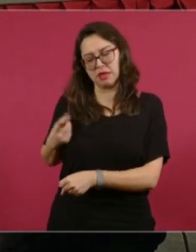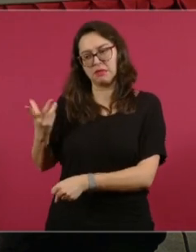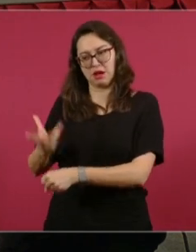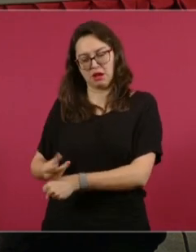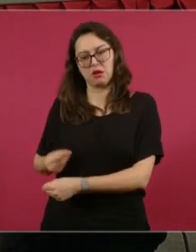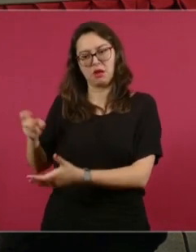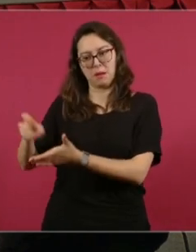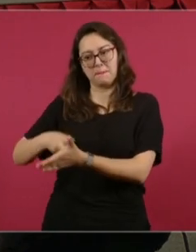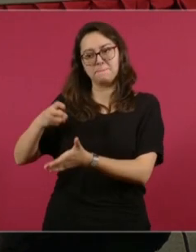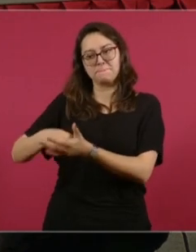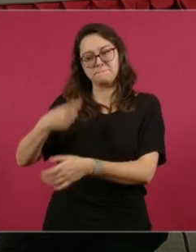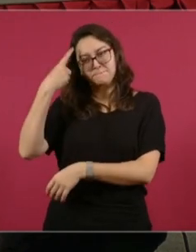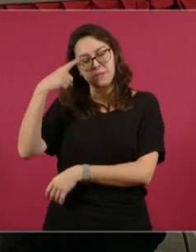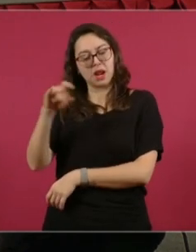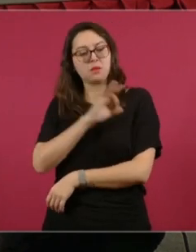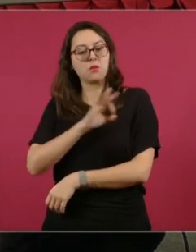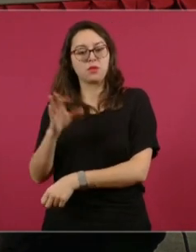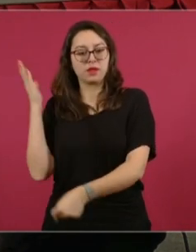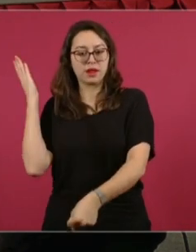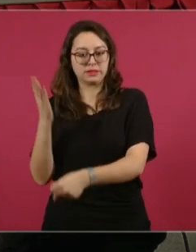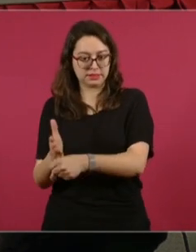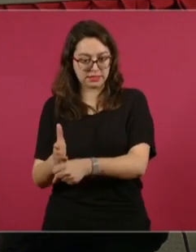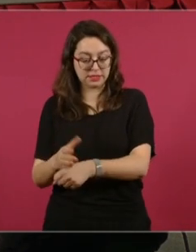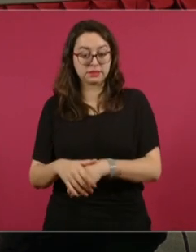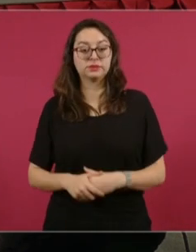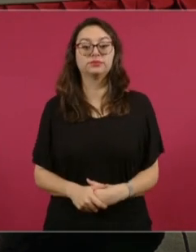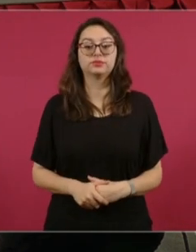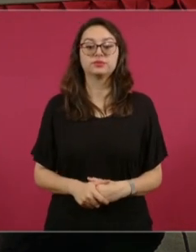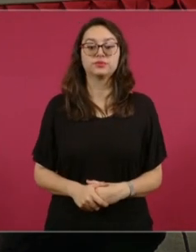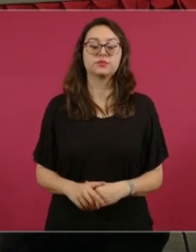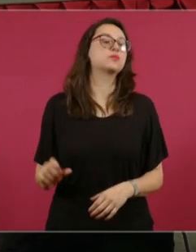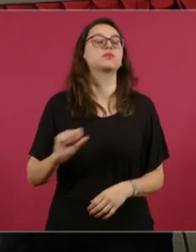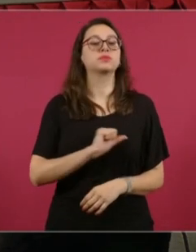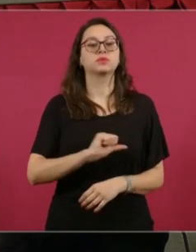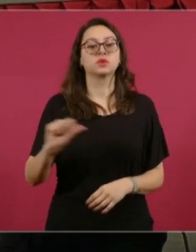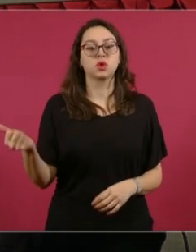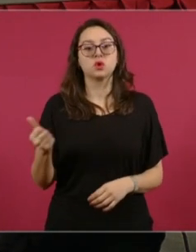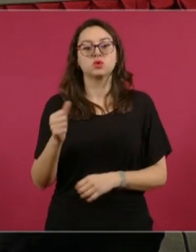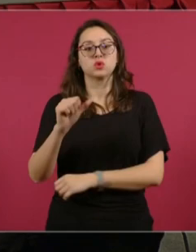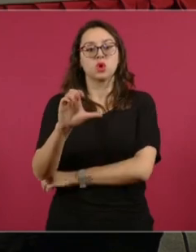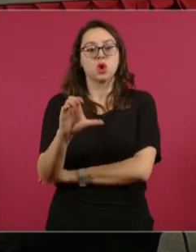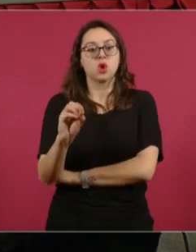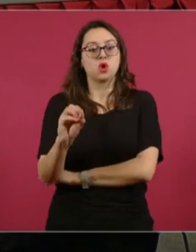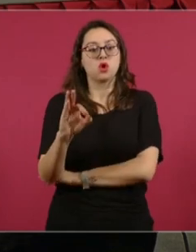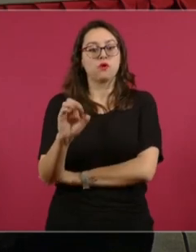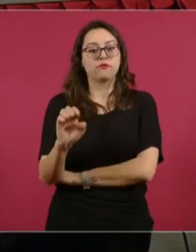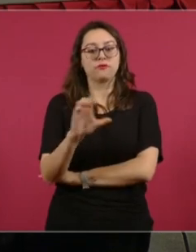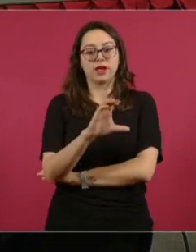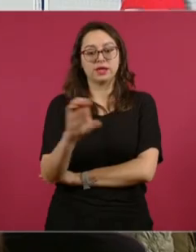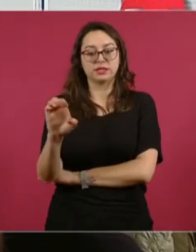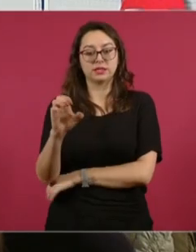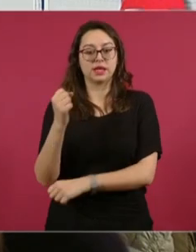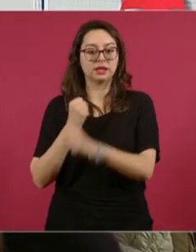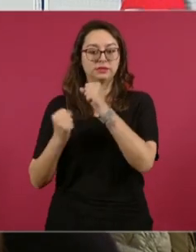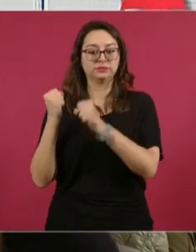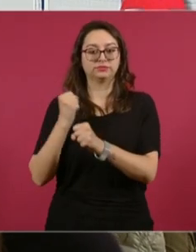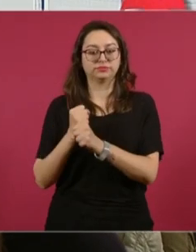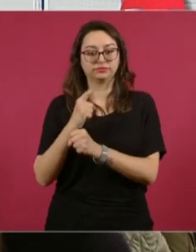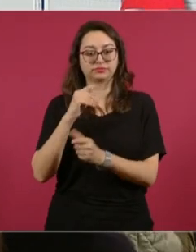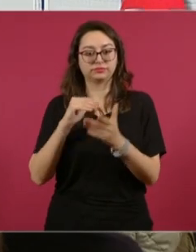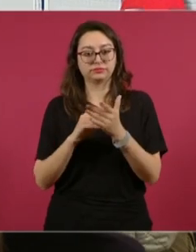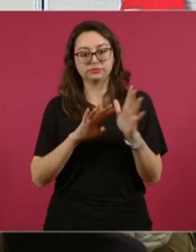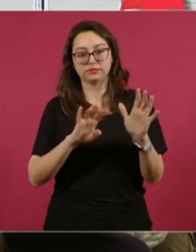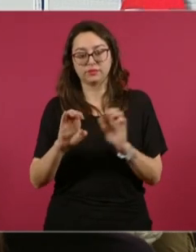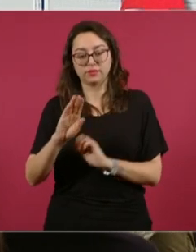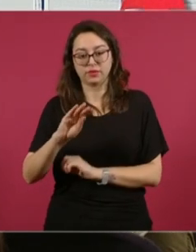los funcionarios públicos. Adelante. Está, por ejemplo, el caso de COFESE, que se crea en el 92, era parte